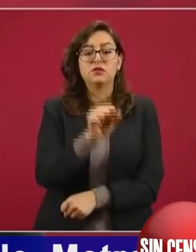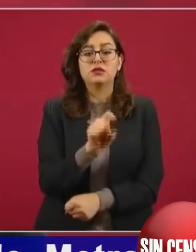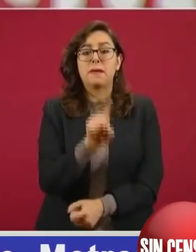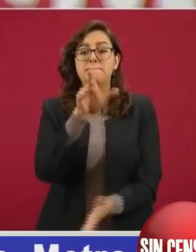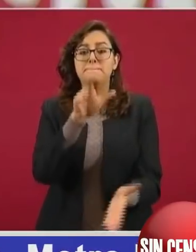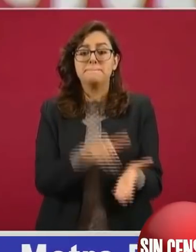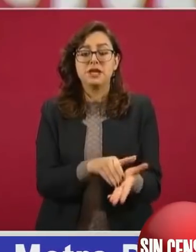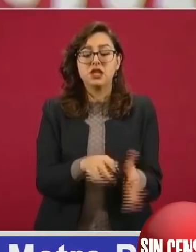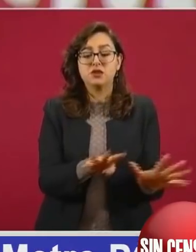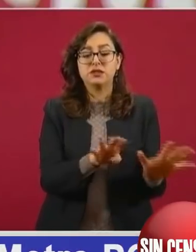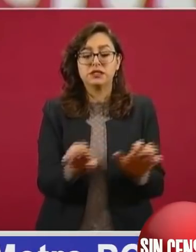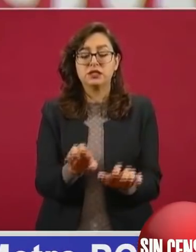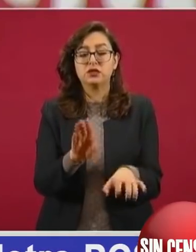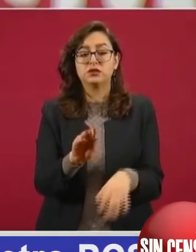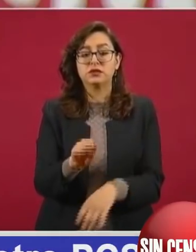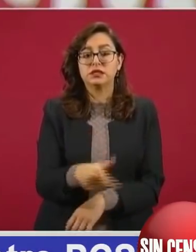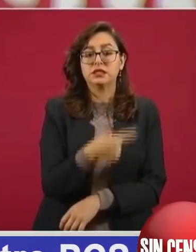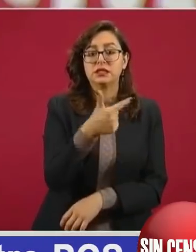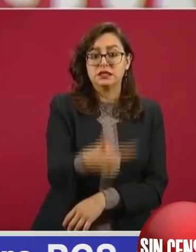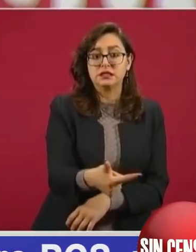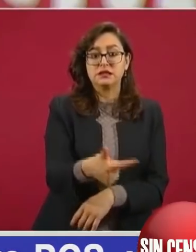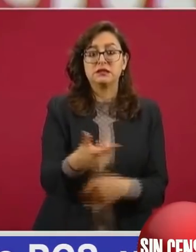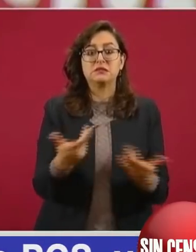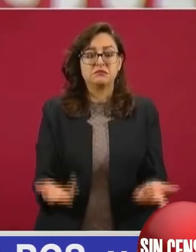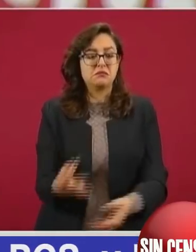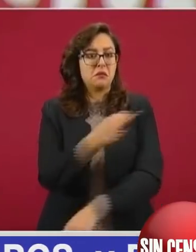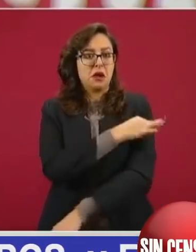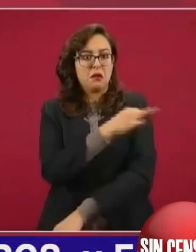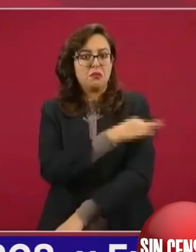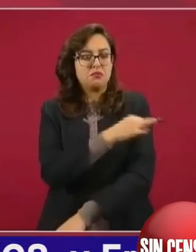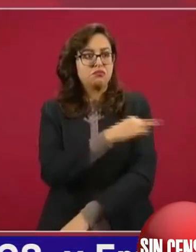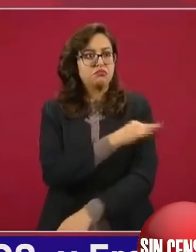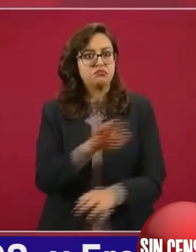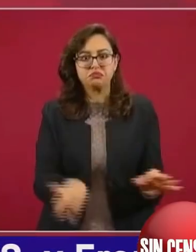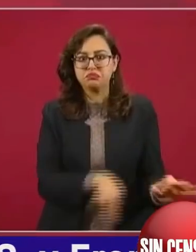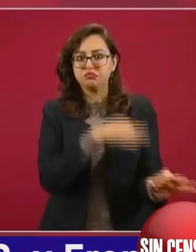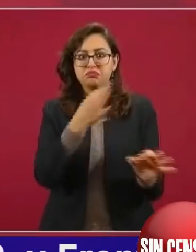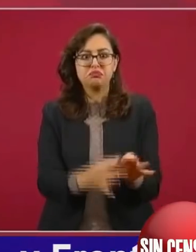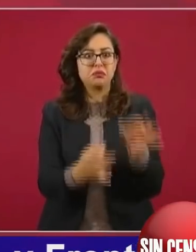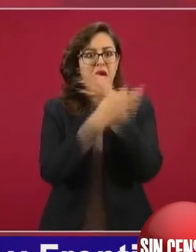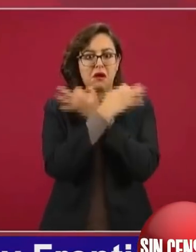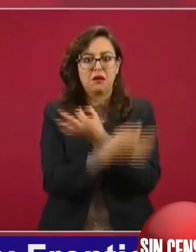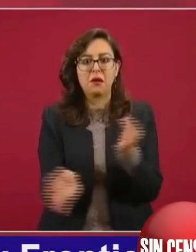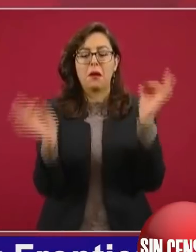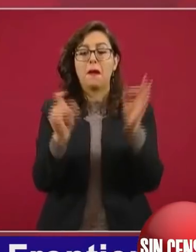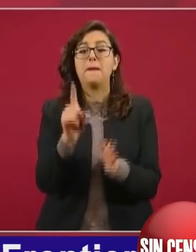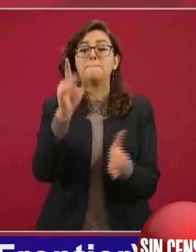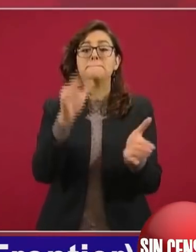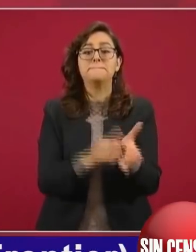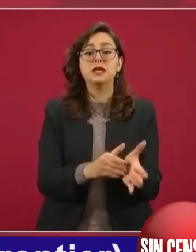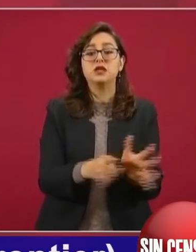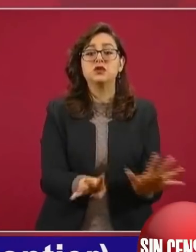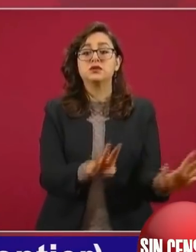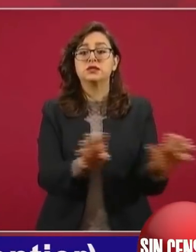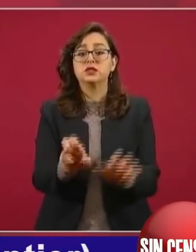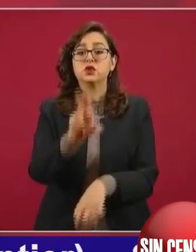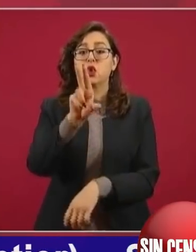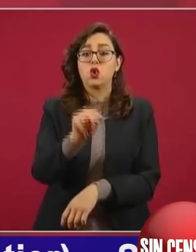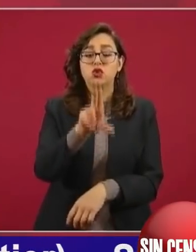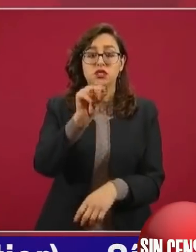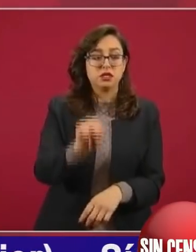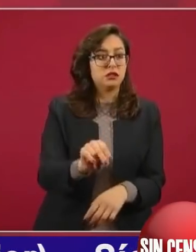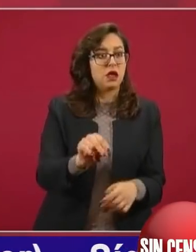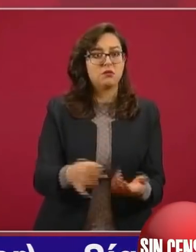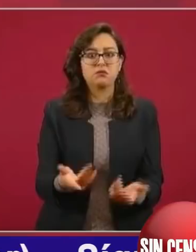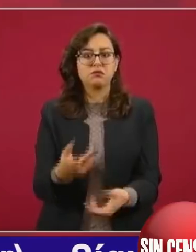1977 terminó con la declaración de su erradicación. Finalmente la declaración ocurrió en 1980, el último caso se